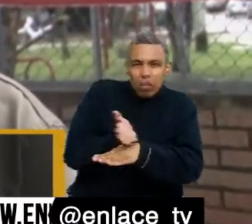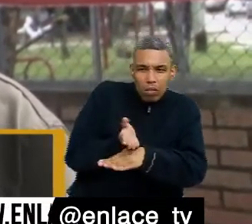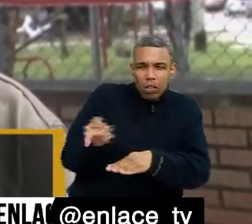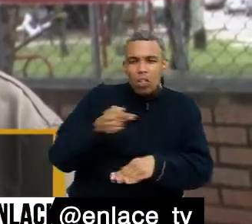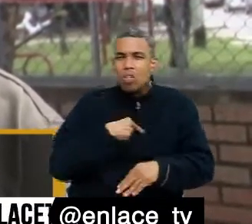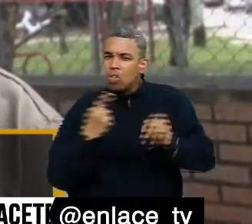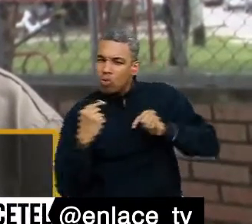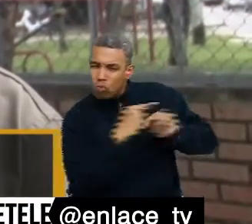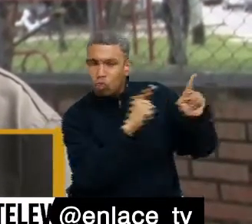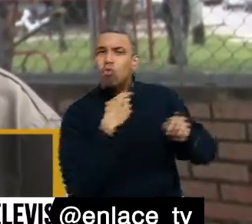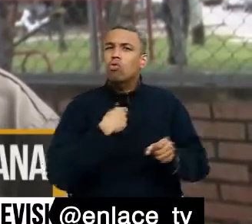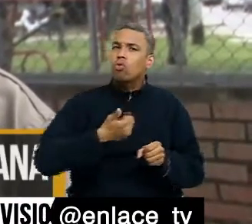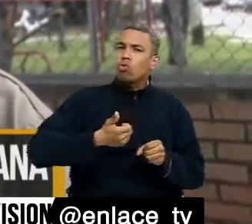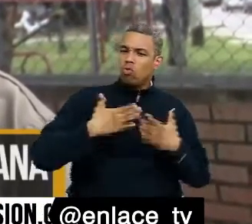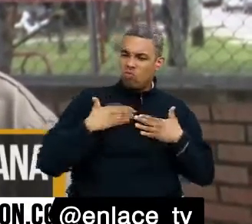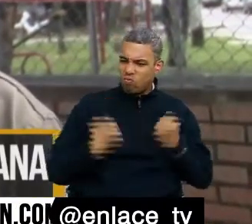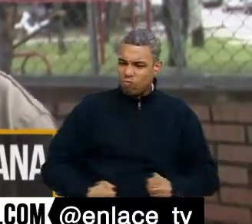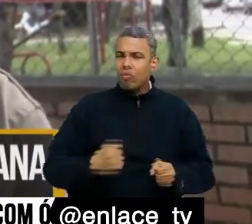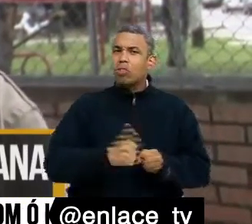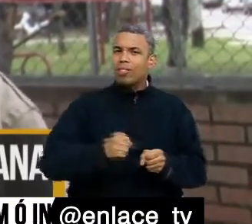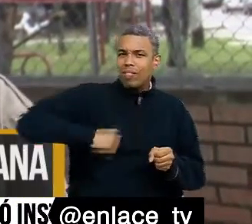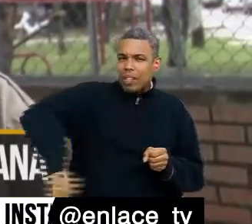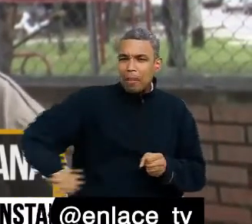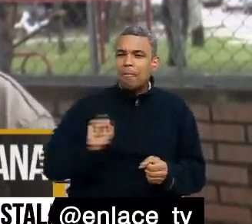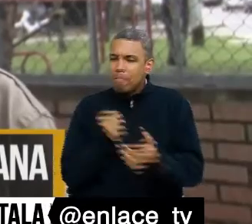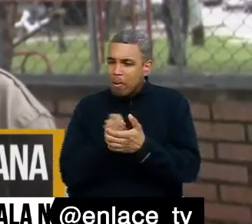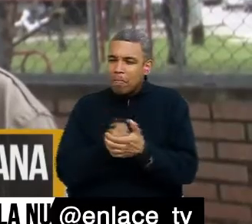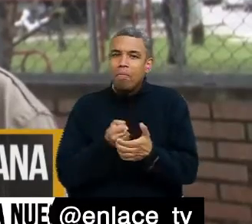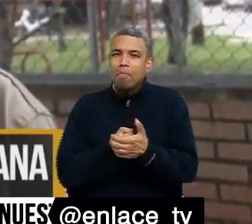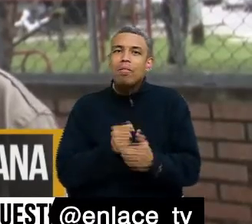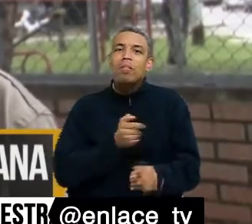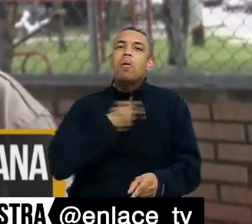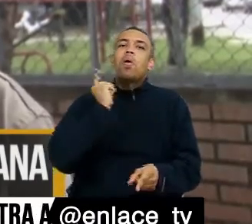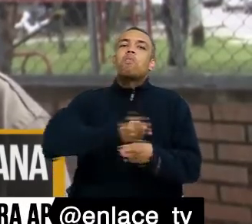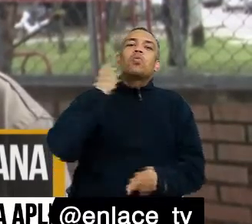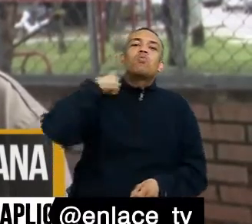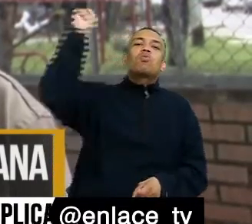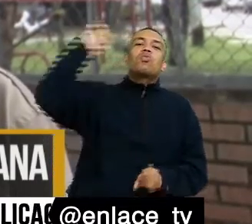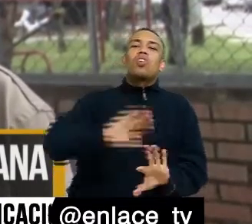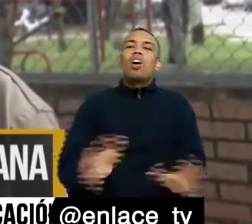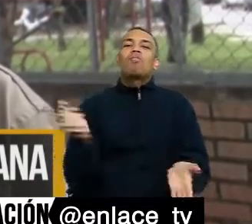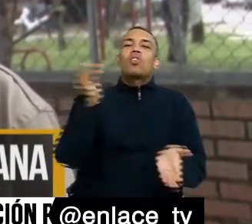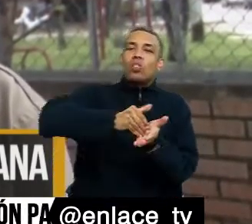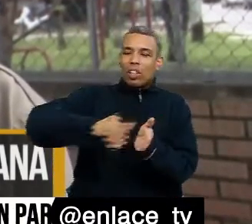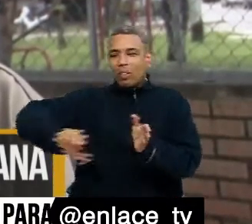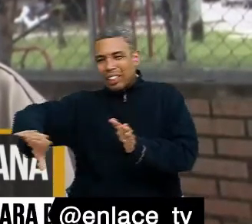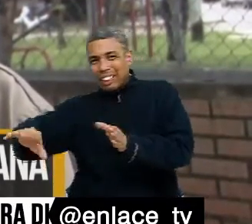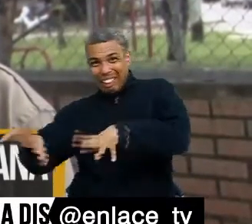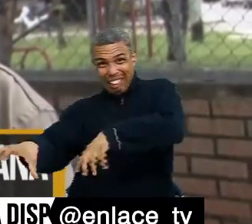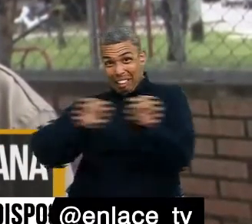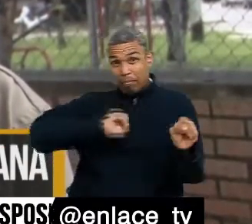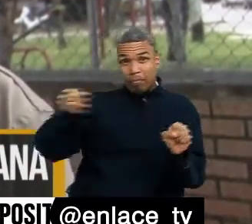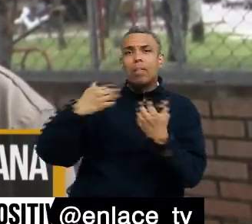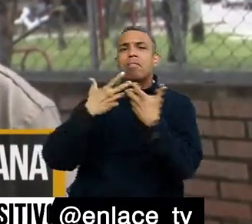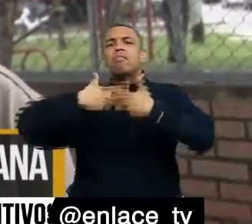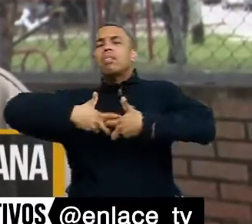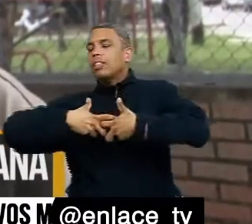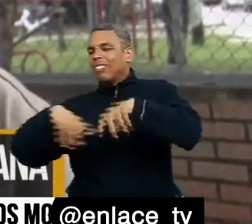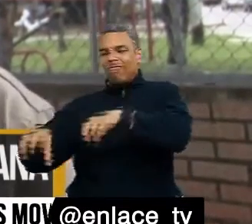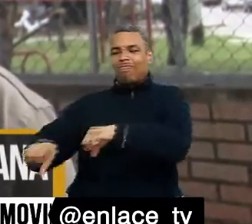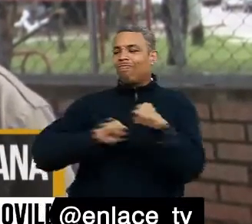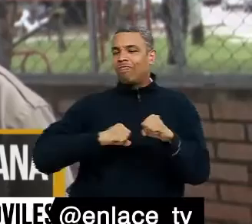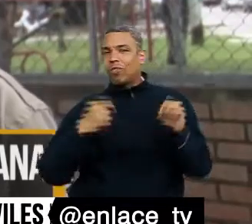la organización sindical, por supuesto, pues logramos que estos campos petroleros pasen a ser directamente operados por Ecopetrol.